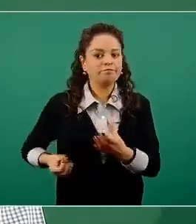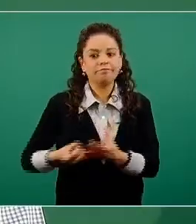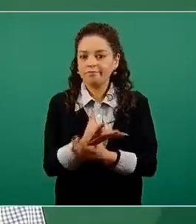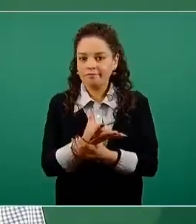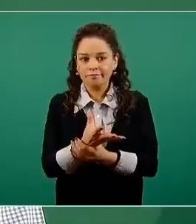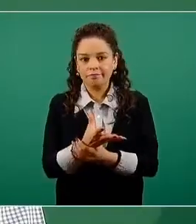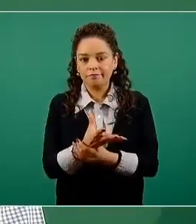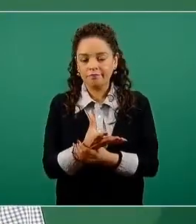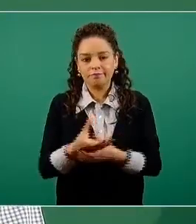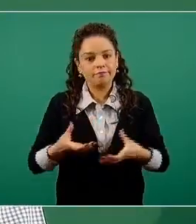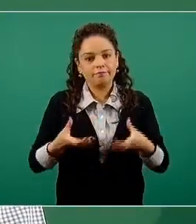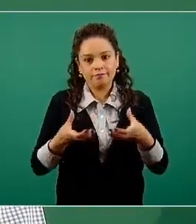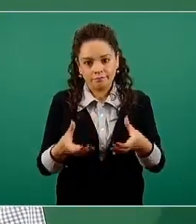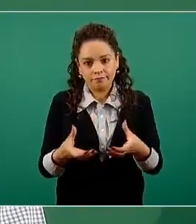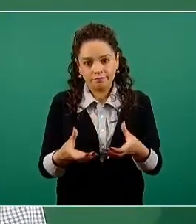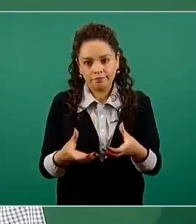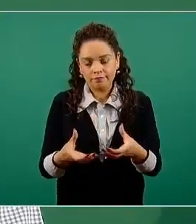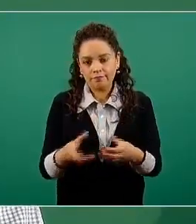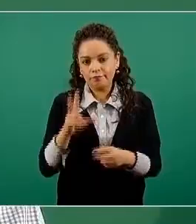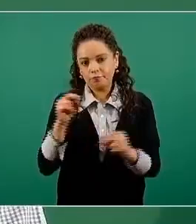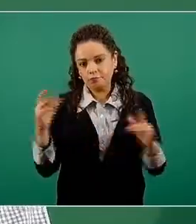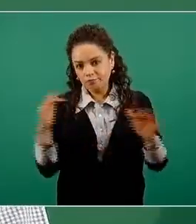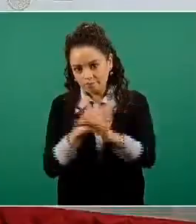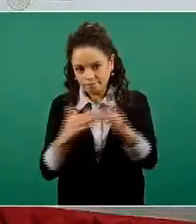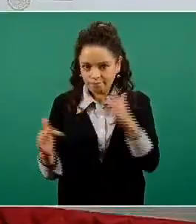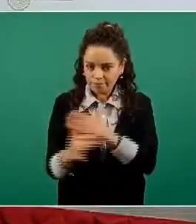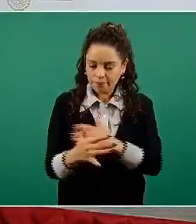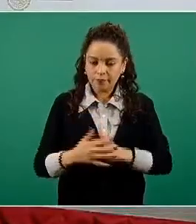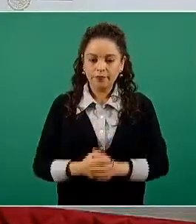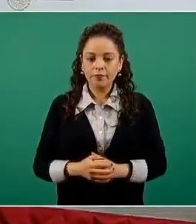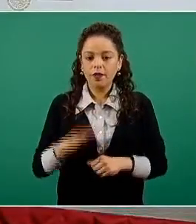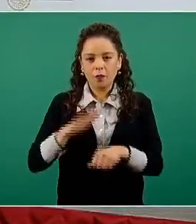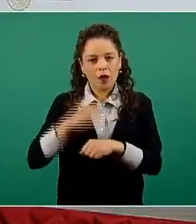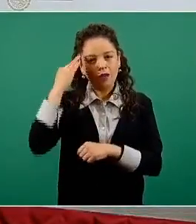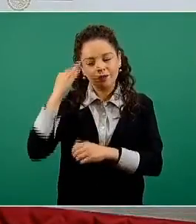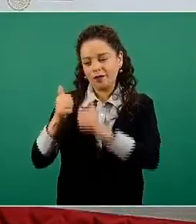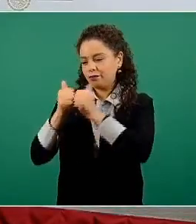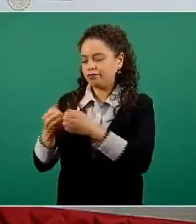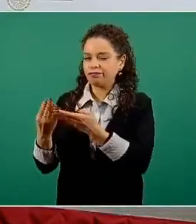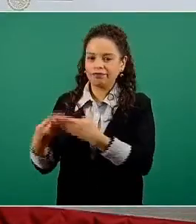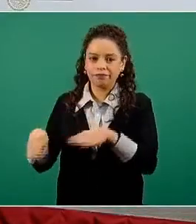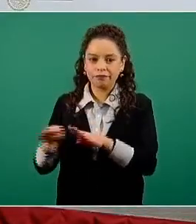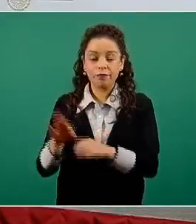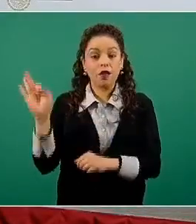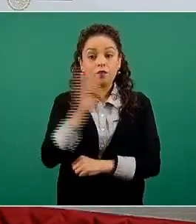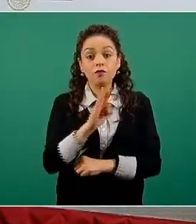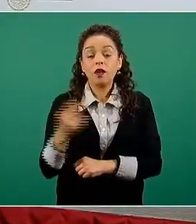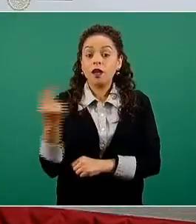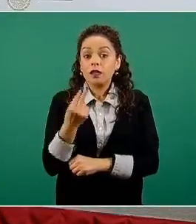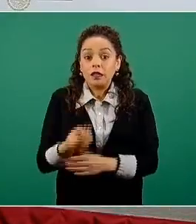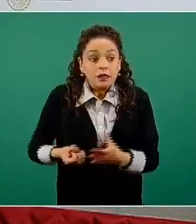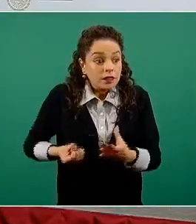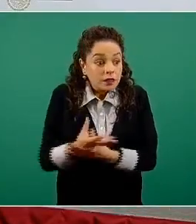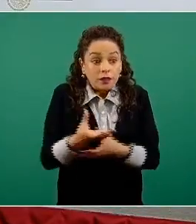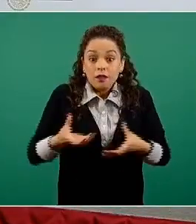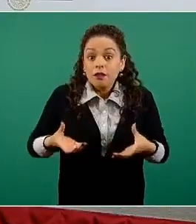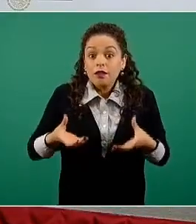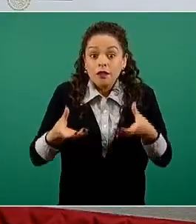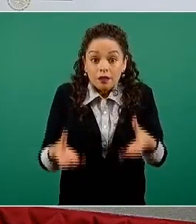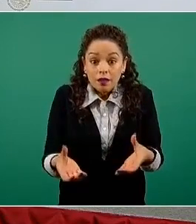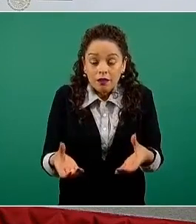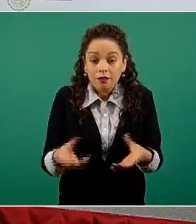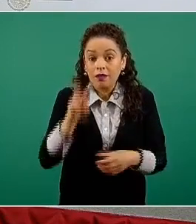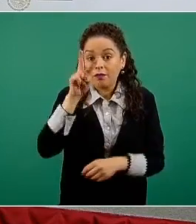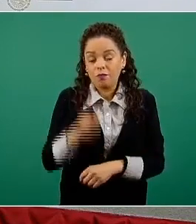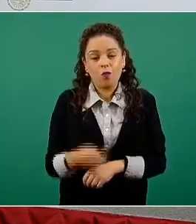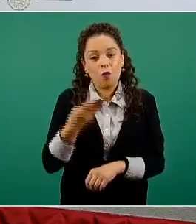la mayor parte del tiempo posible, y que si tenemos que salir al espacio público en donde es más